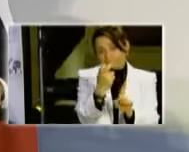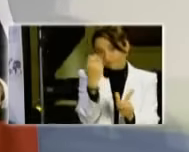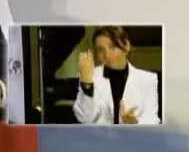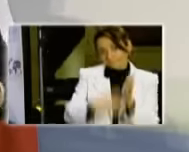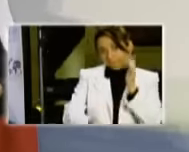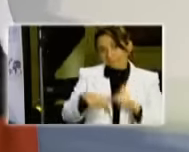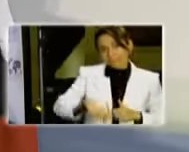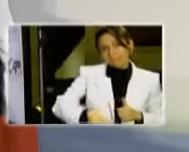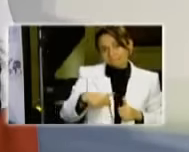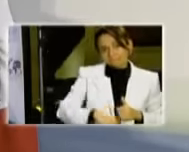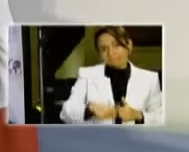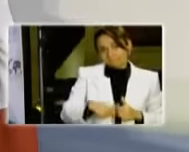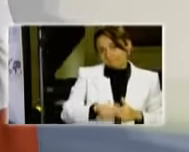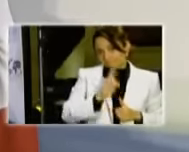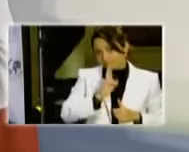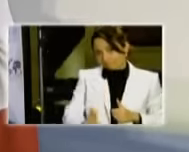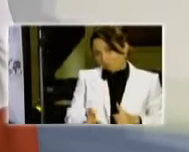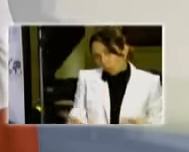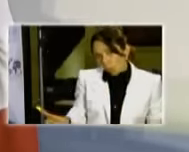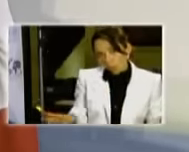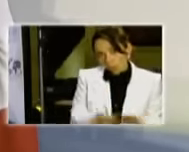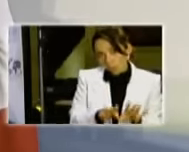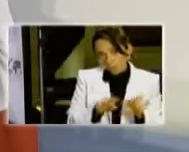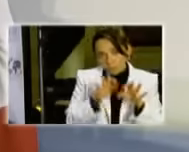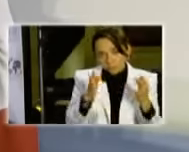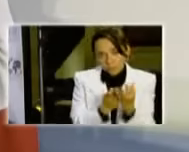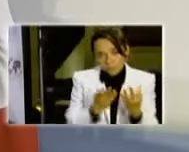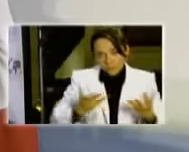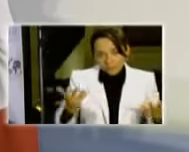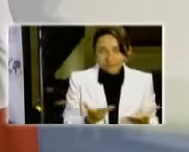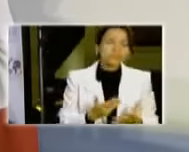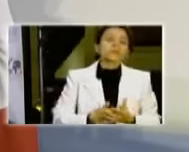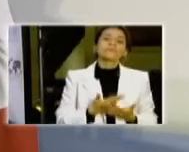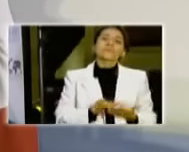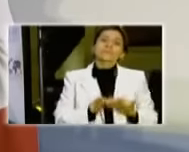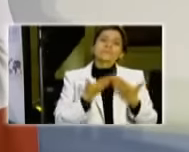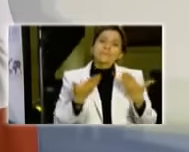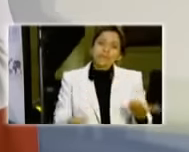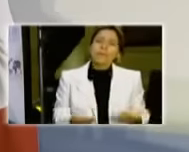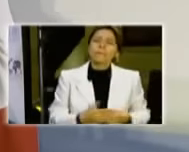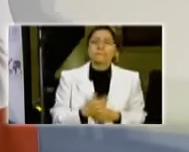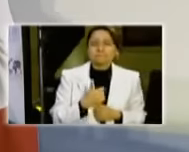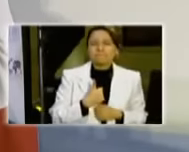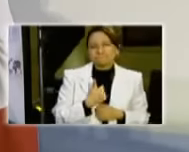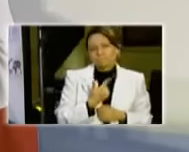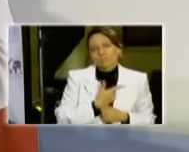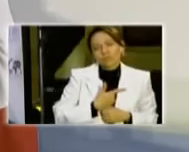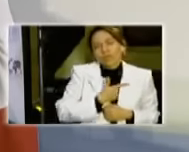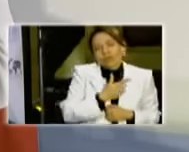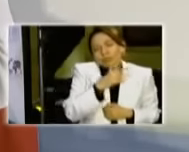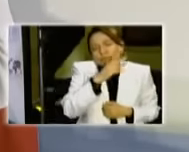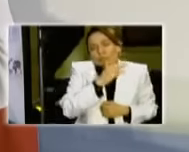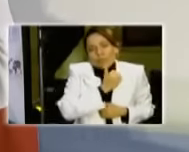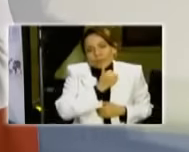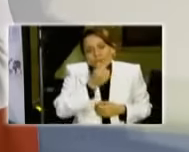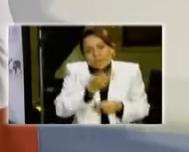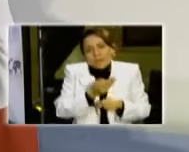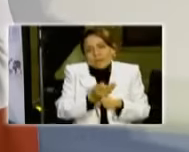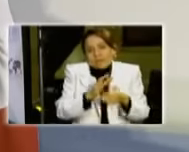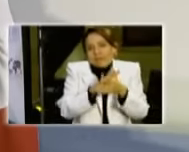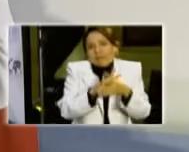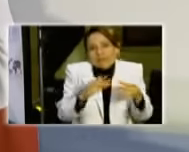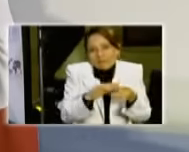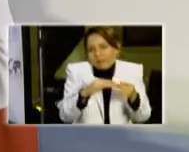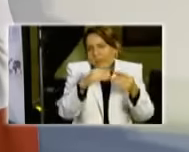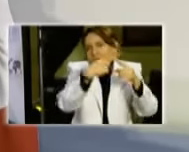responder. En cuanto a las prioridades, me gustaría agrupar algunos temas, no se pueden agrupar todos ellos, en